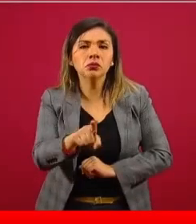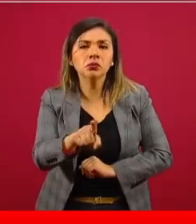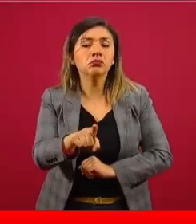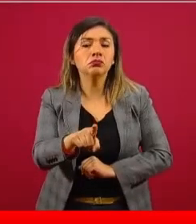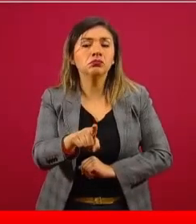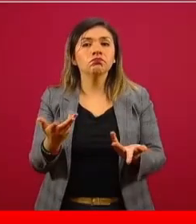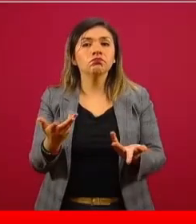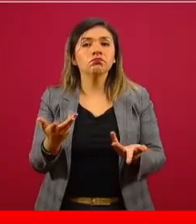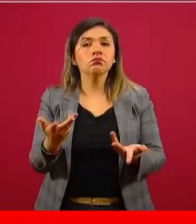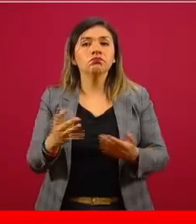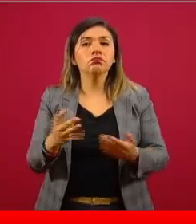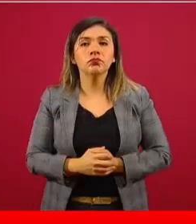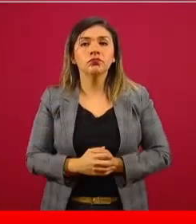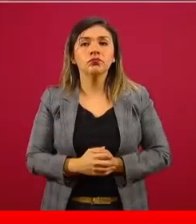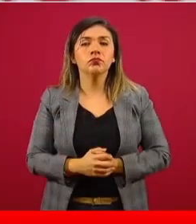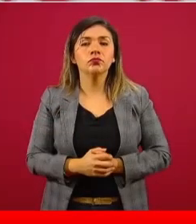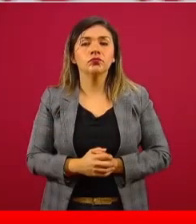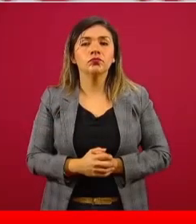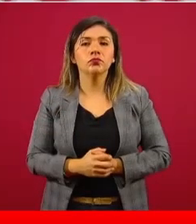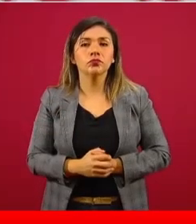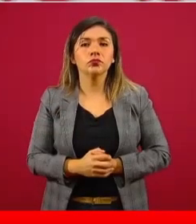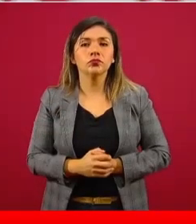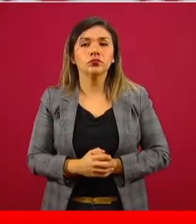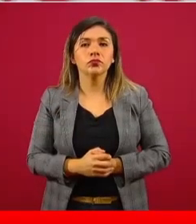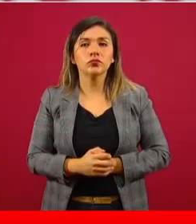que es muy